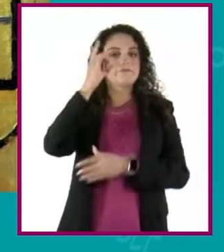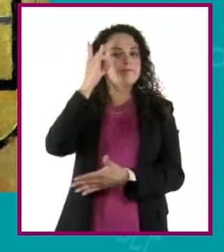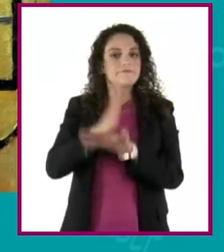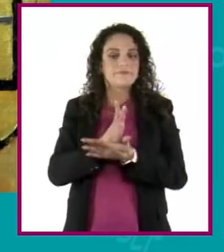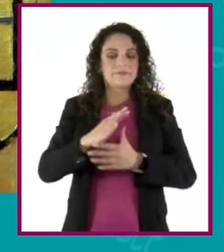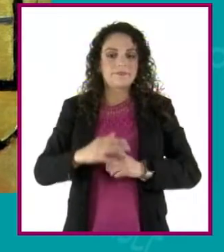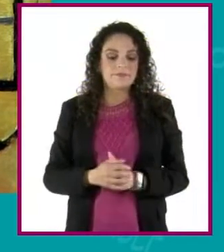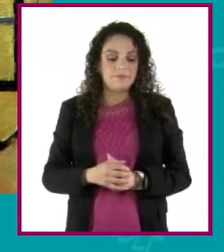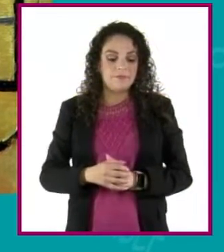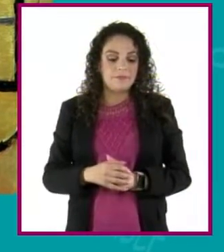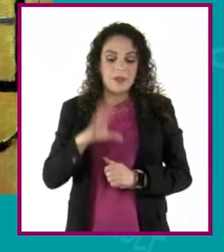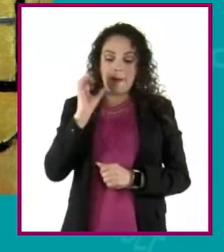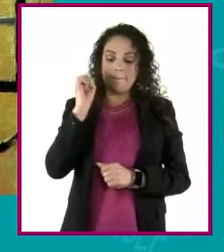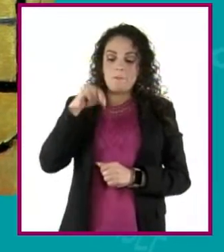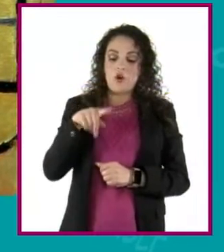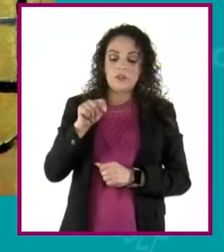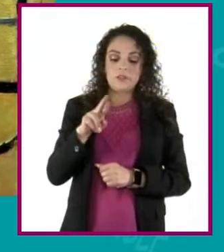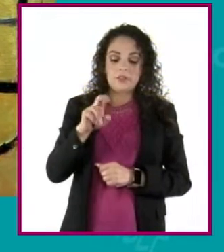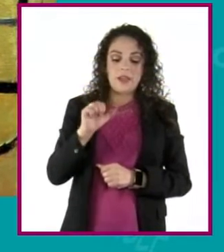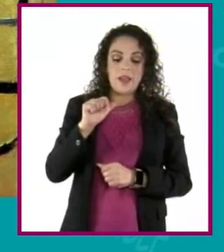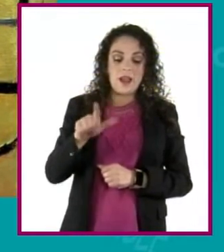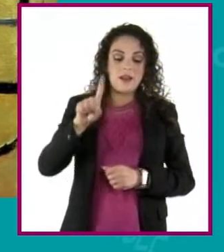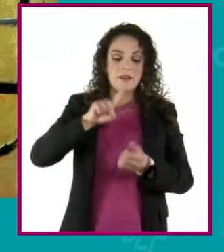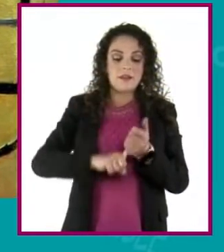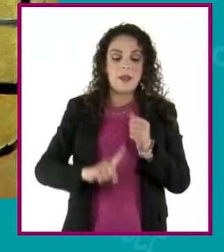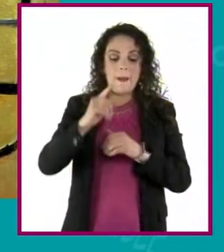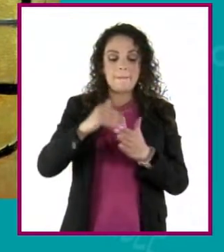En las obras de Mondrian, pintadas en torno a